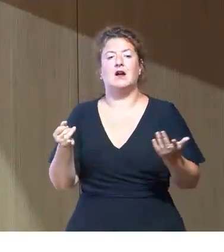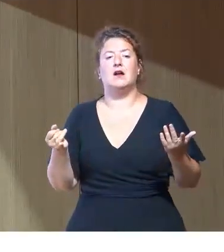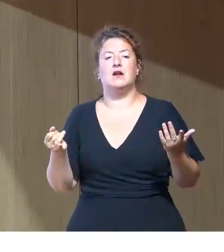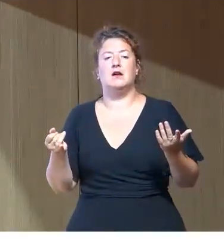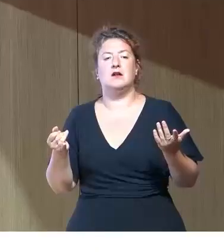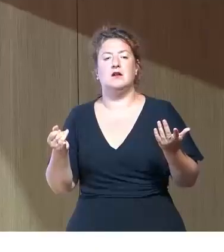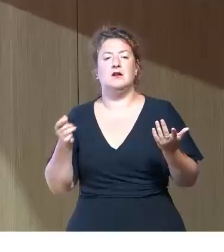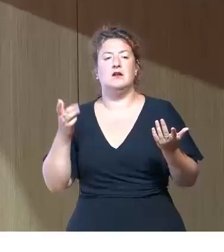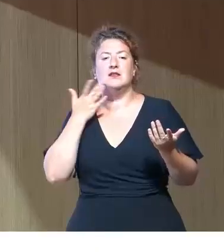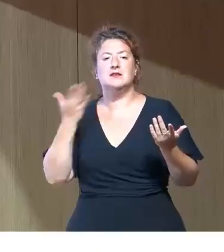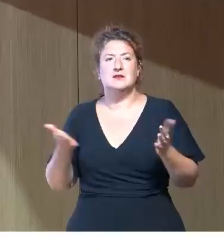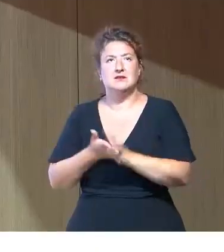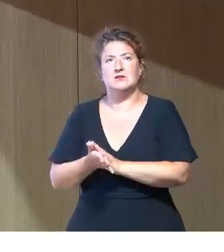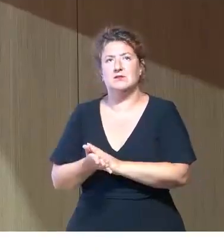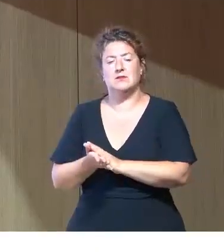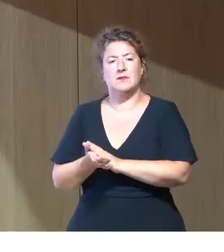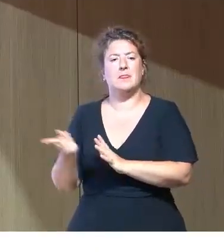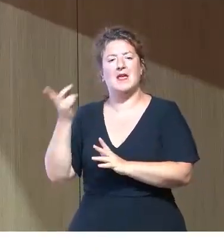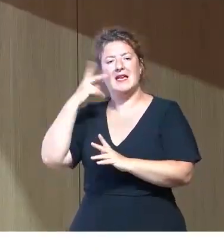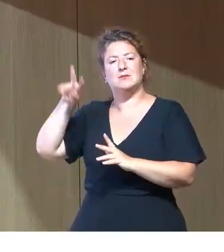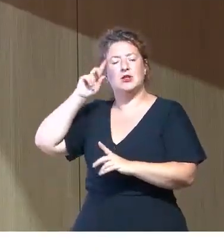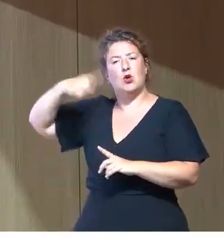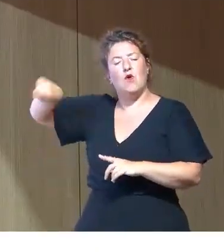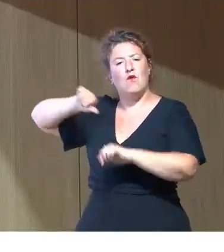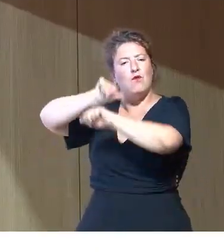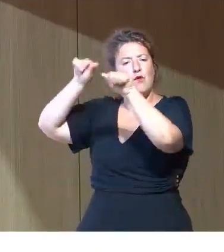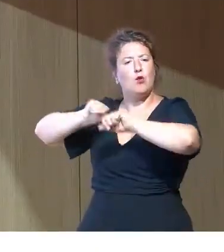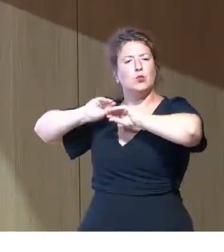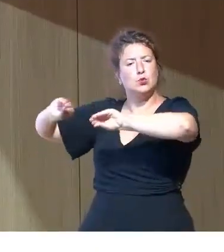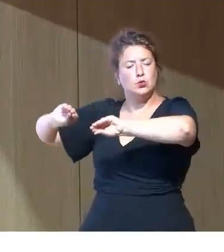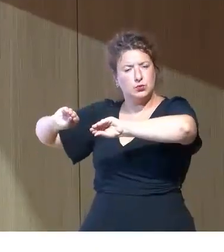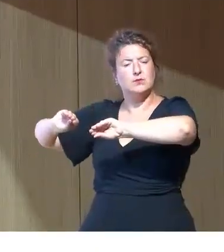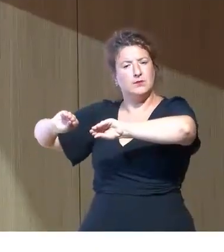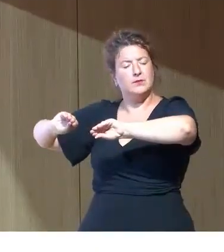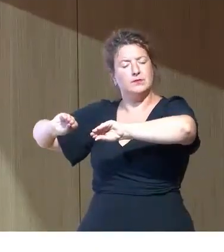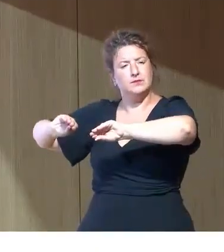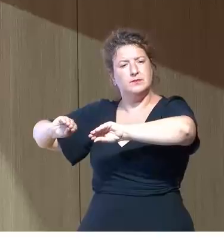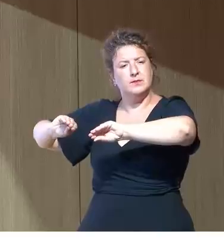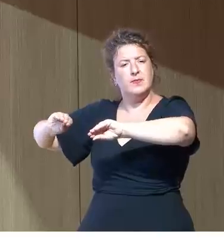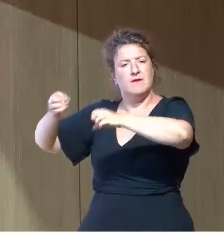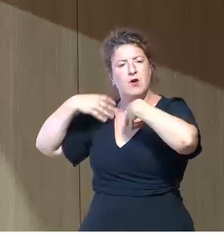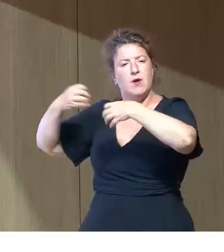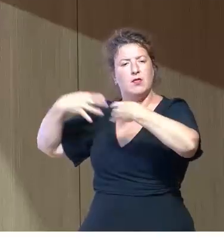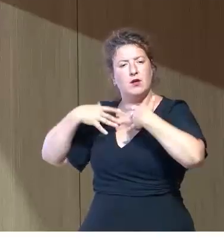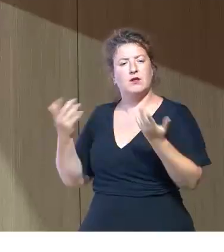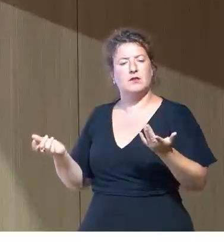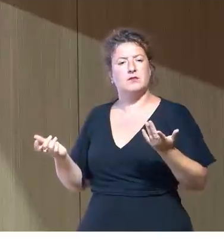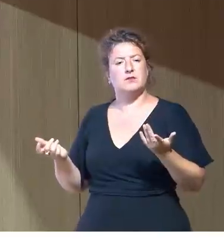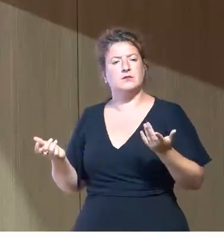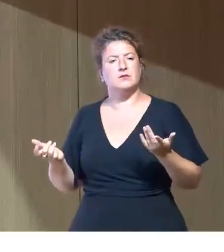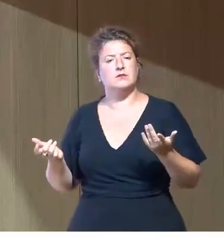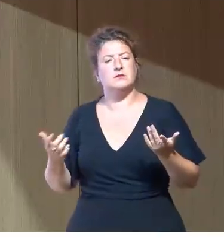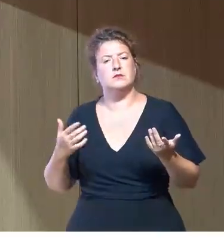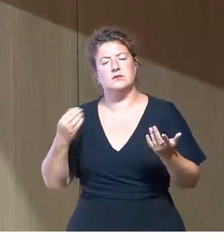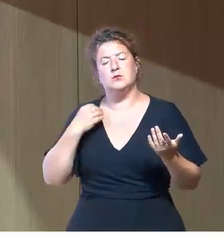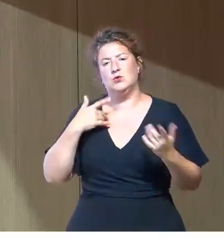tener esa ese expertise que nos dais no esa forma de De darnos información de ayudarnos etcétera yo creo que